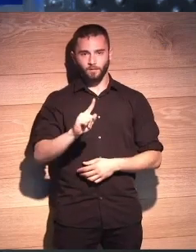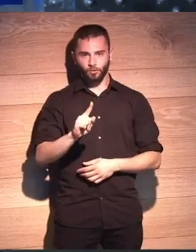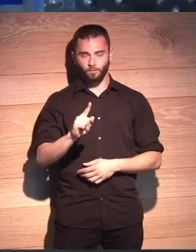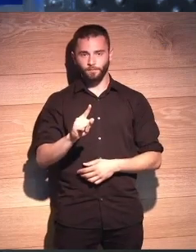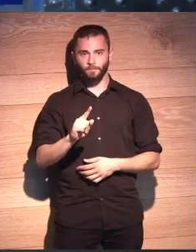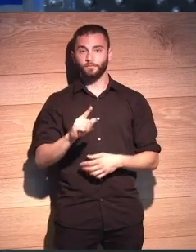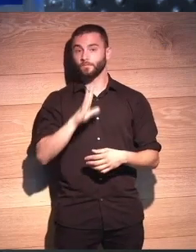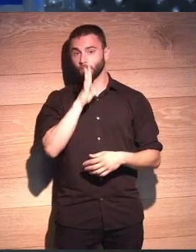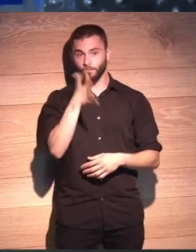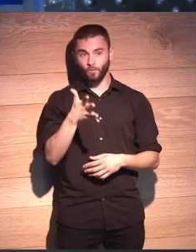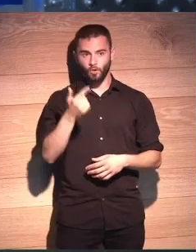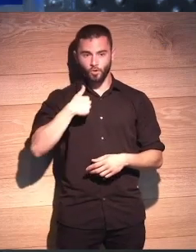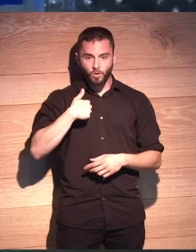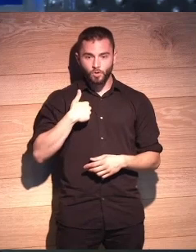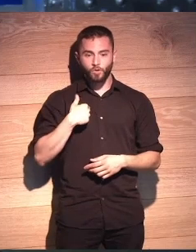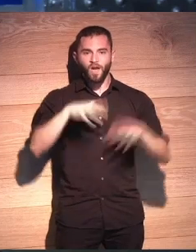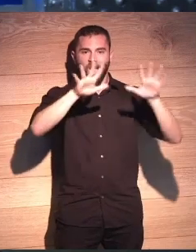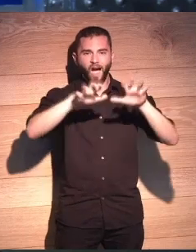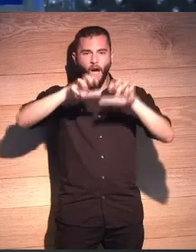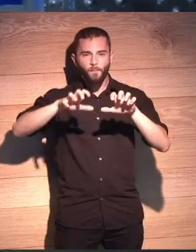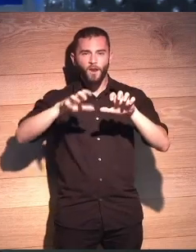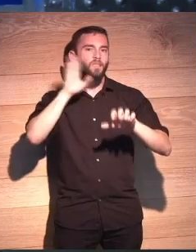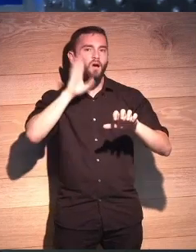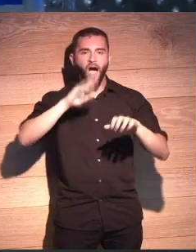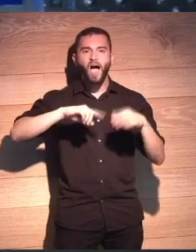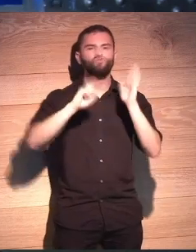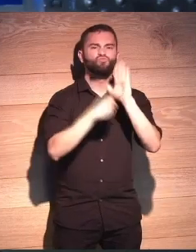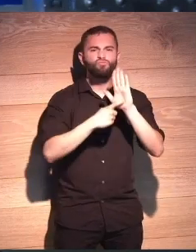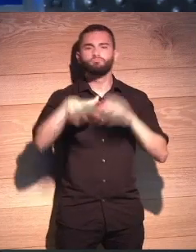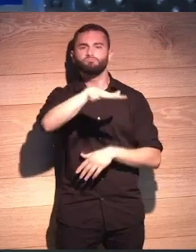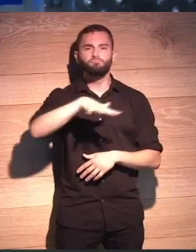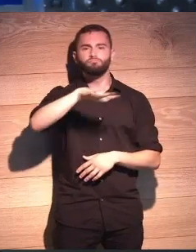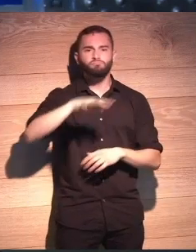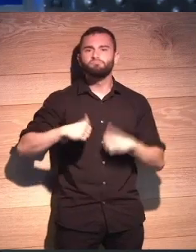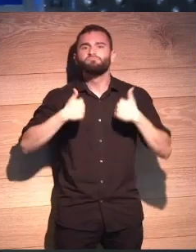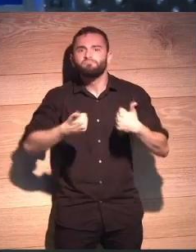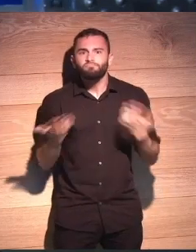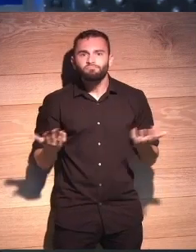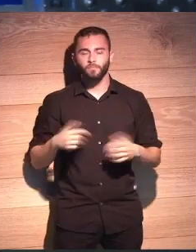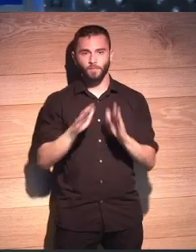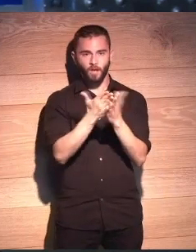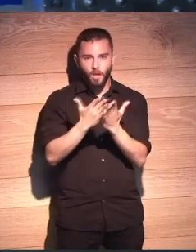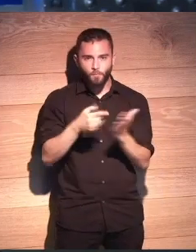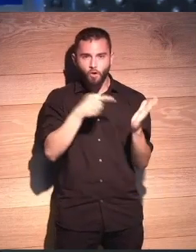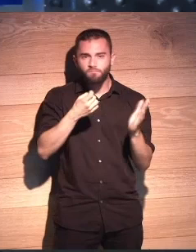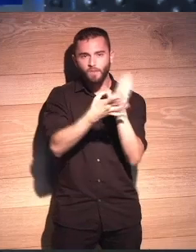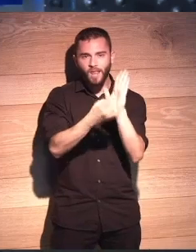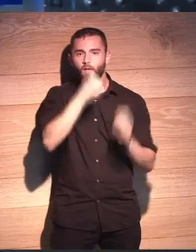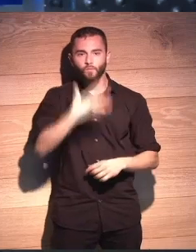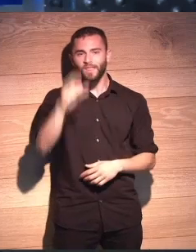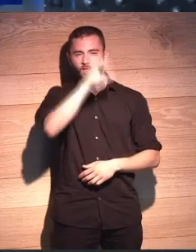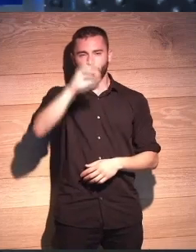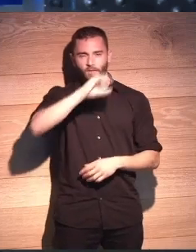porque empecé a buscar dónde aprendo yo de todo esto y es todo complicado. Hay libros buenísimos, hay libros de